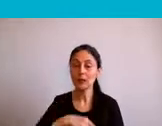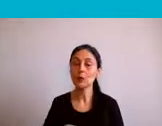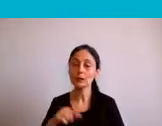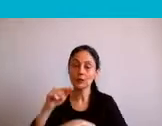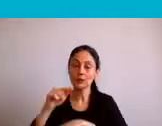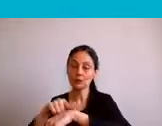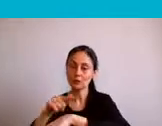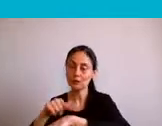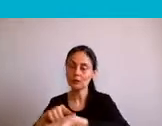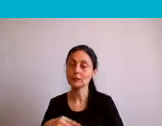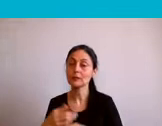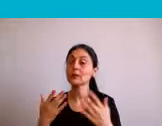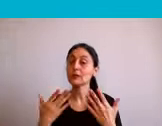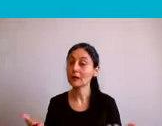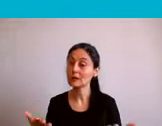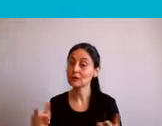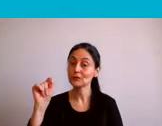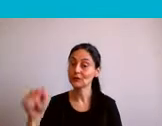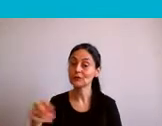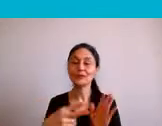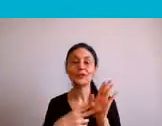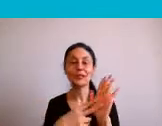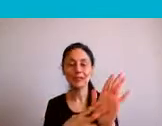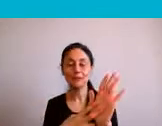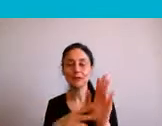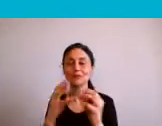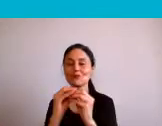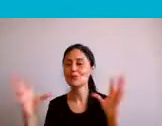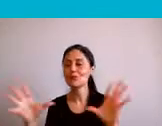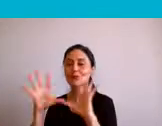Eso era lo que tenía preparado. Muchas gracias.